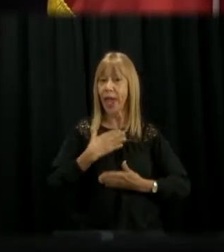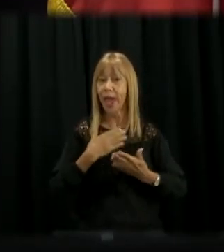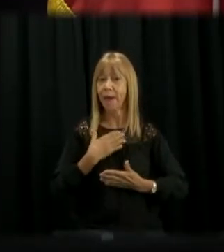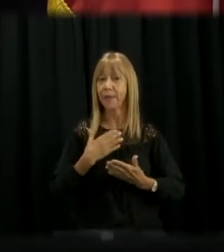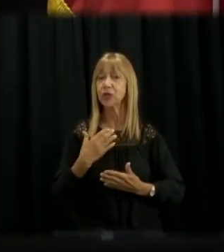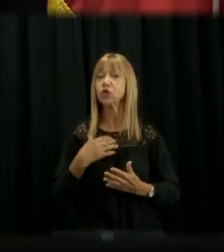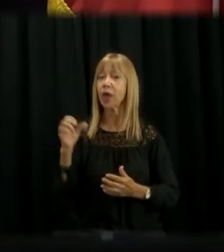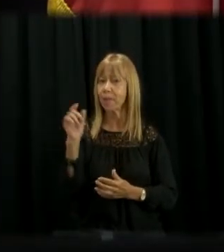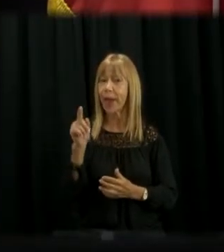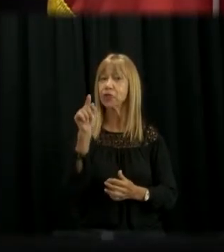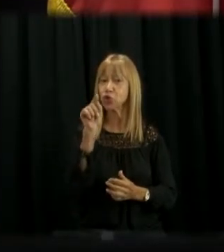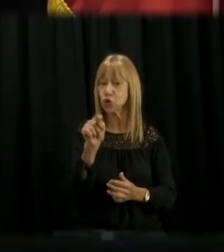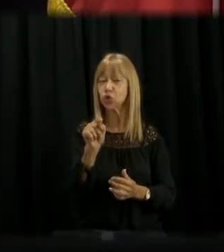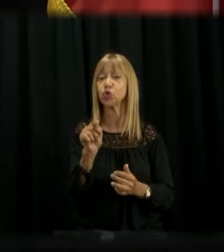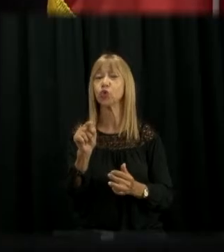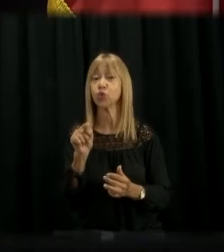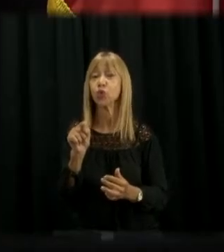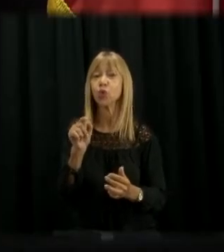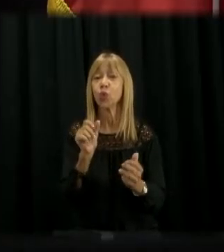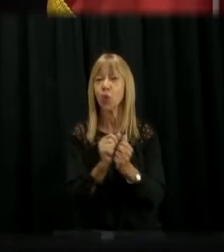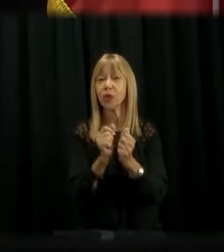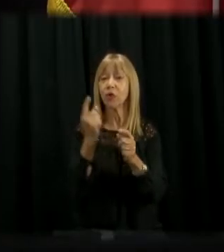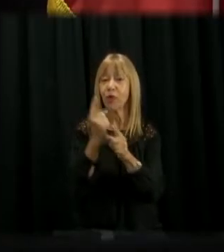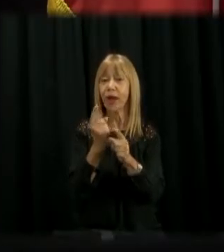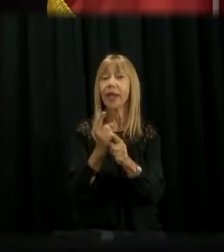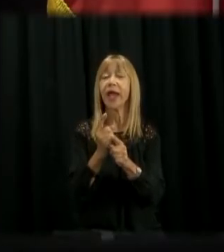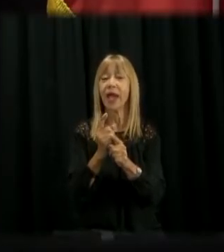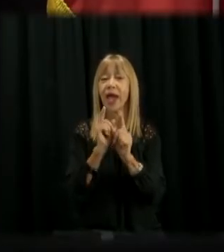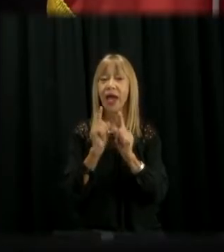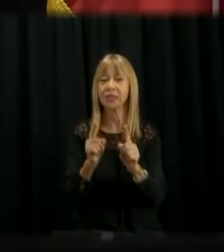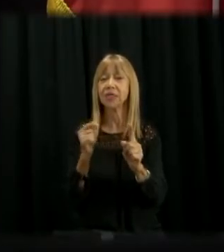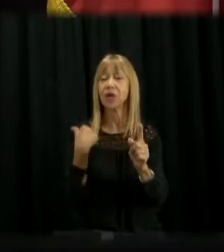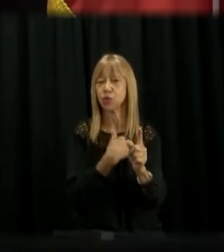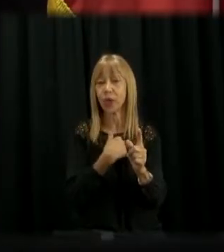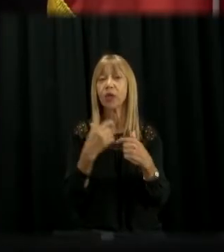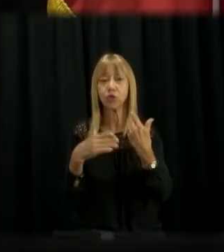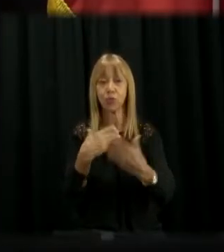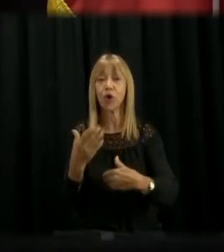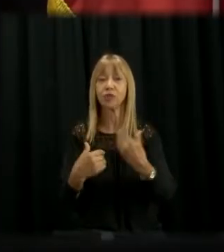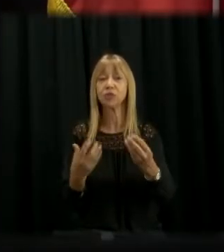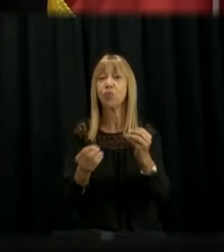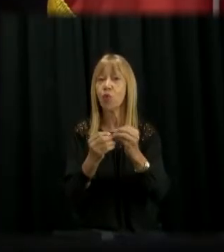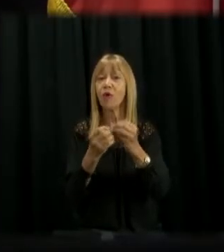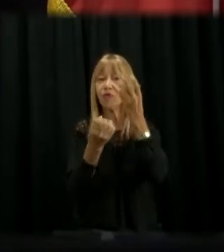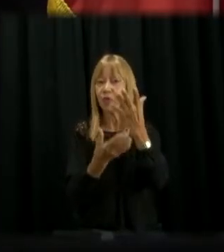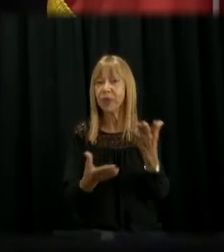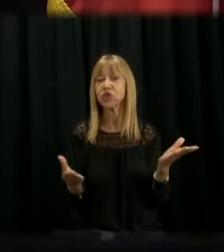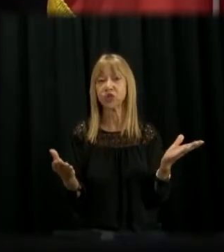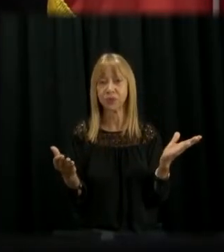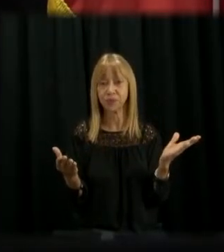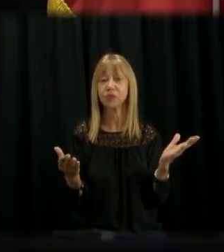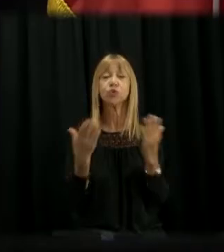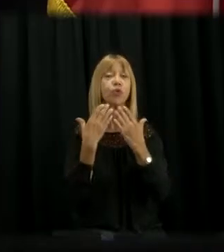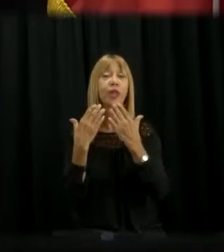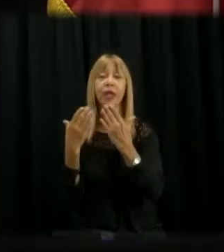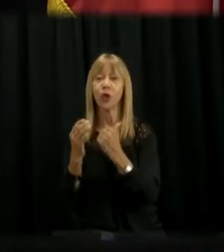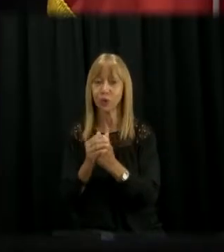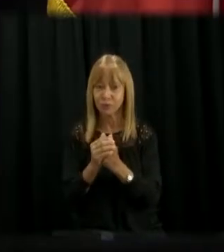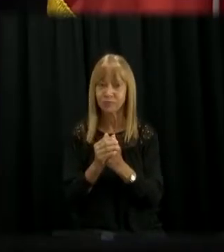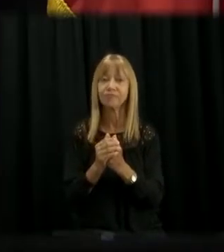tarde, podremos contestarlas luego según las podamos procesar. Así